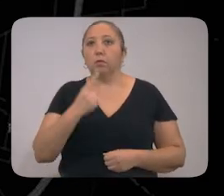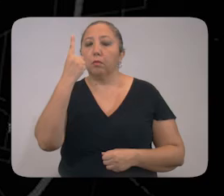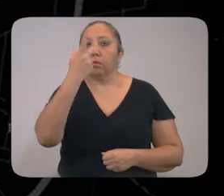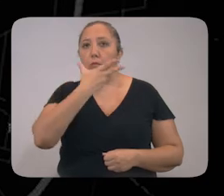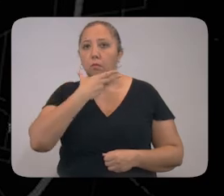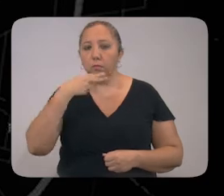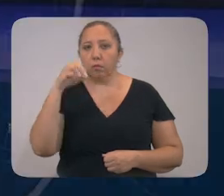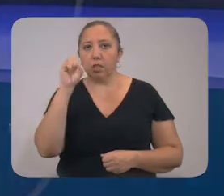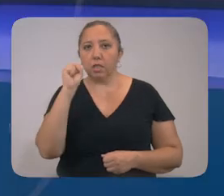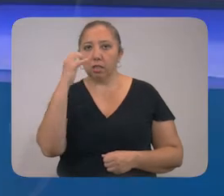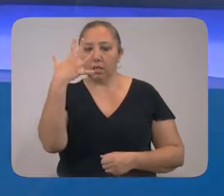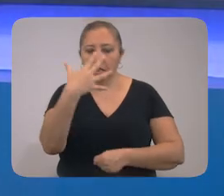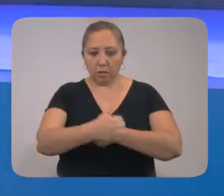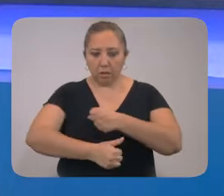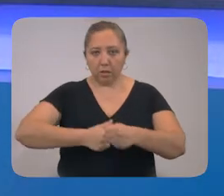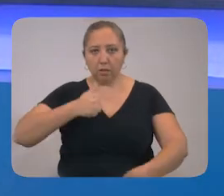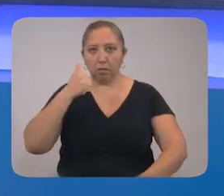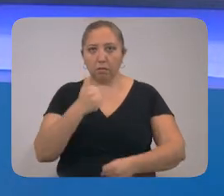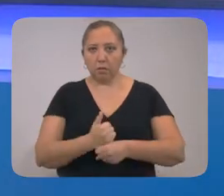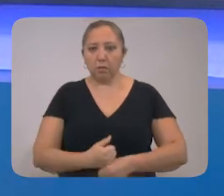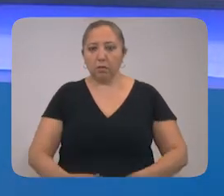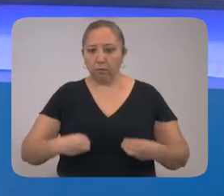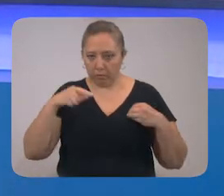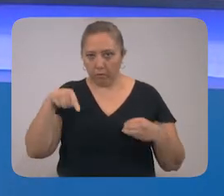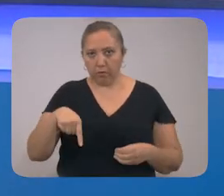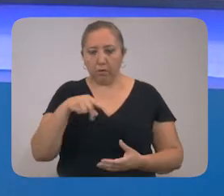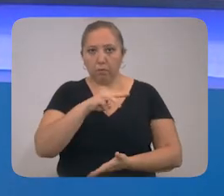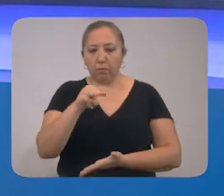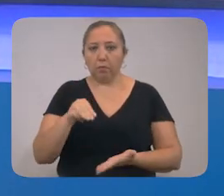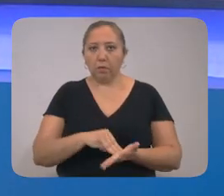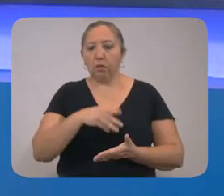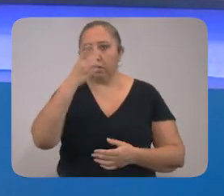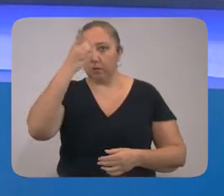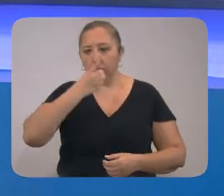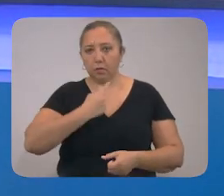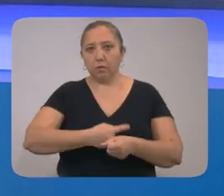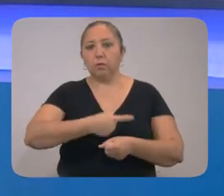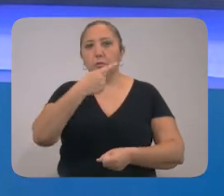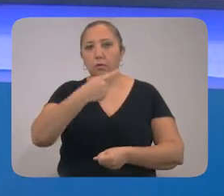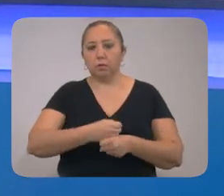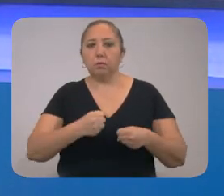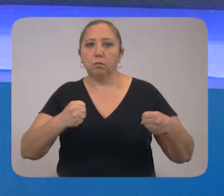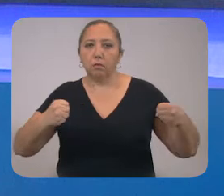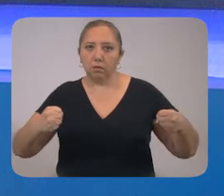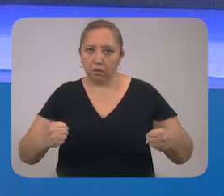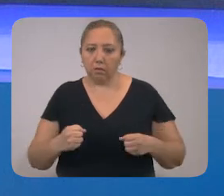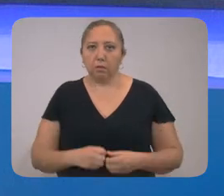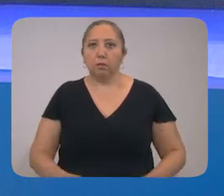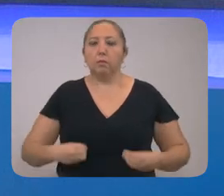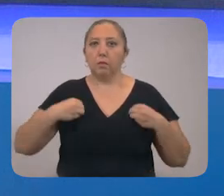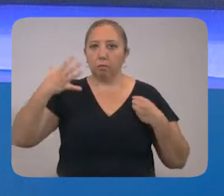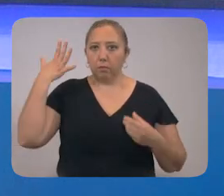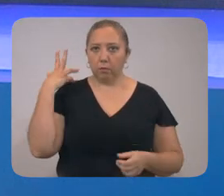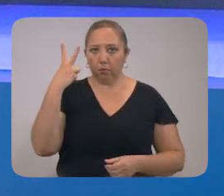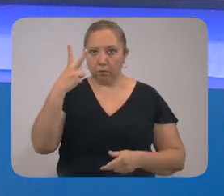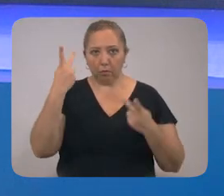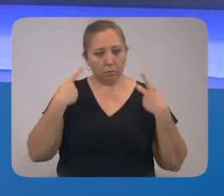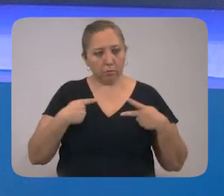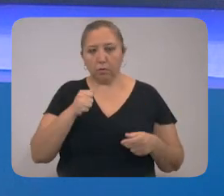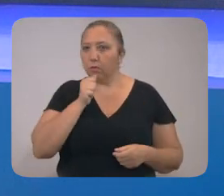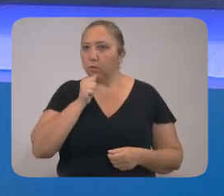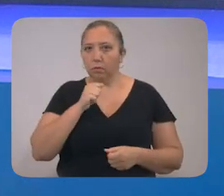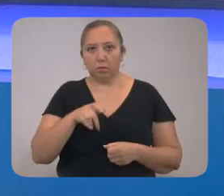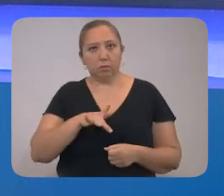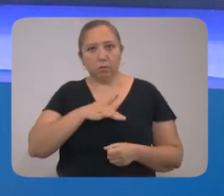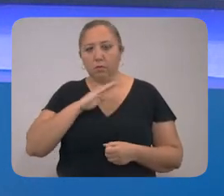hombre de 65 años, originario residente de Mérida, con diabetes, hipertensión y obesidad. Vivía con 2 personas que no